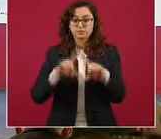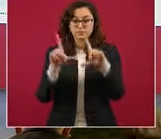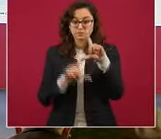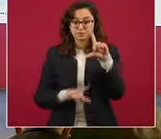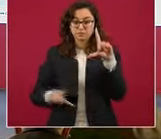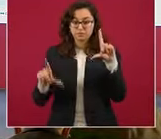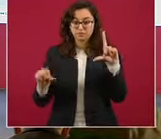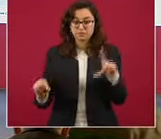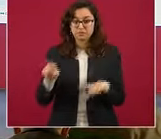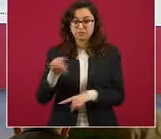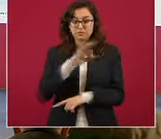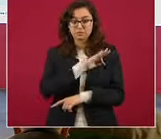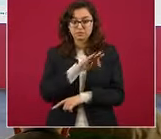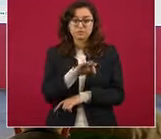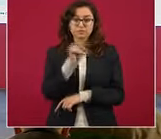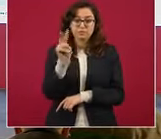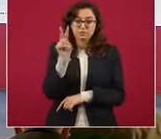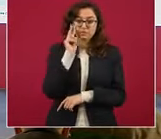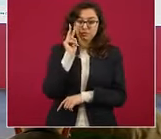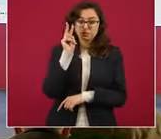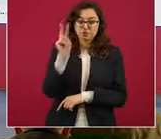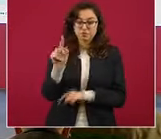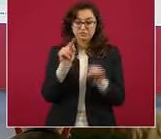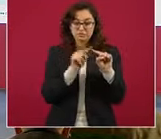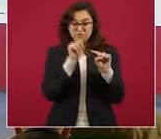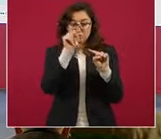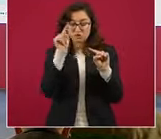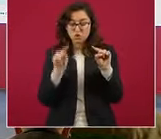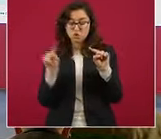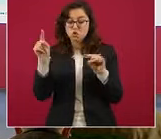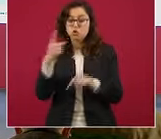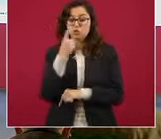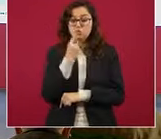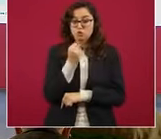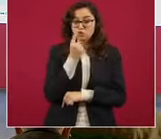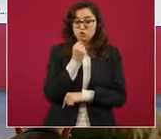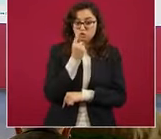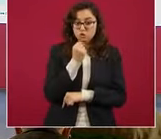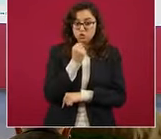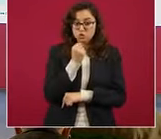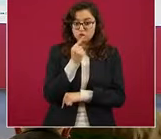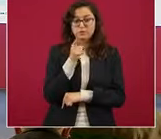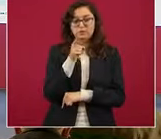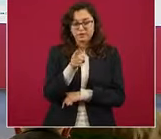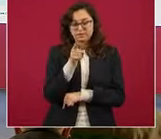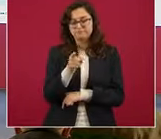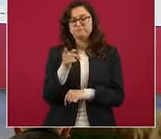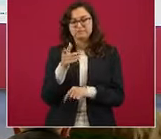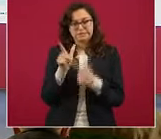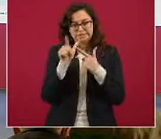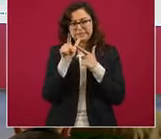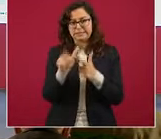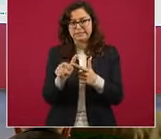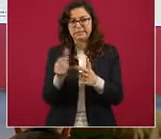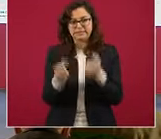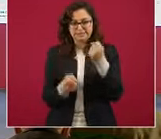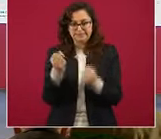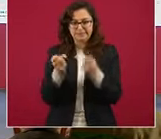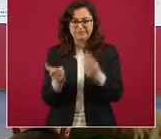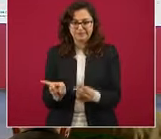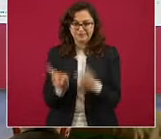también, donde en unos focos muy específicos está el tema de robo de vehículos. Siguiente.